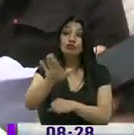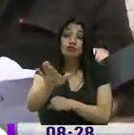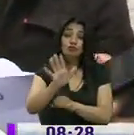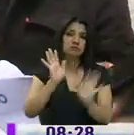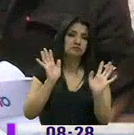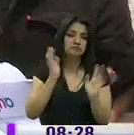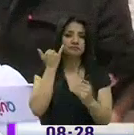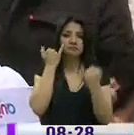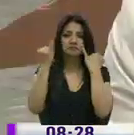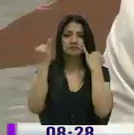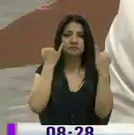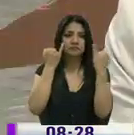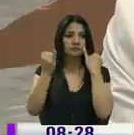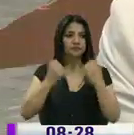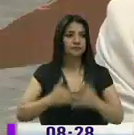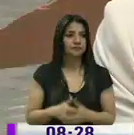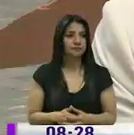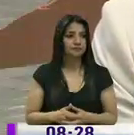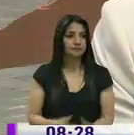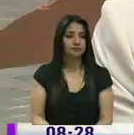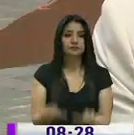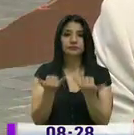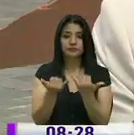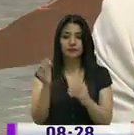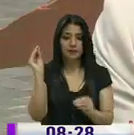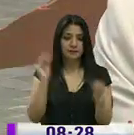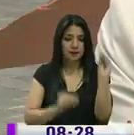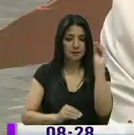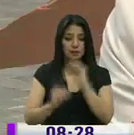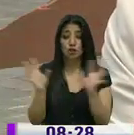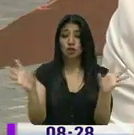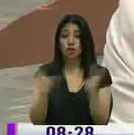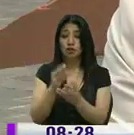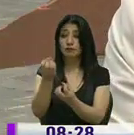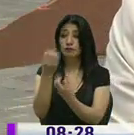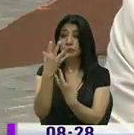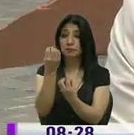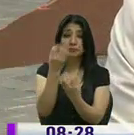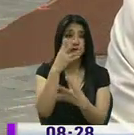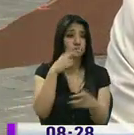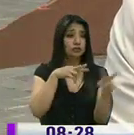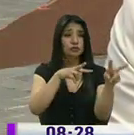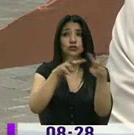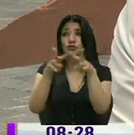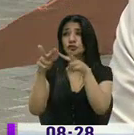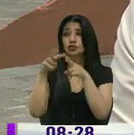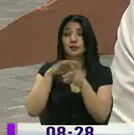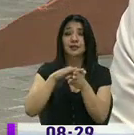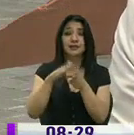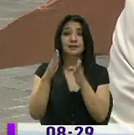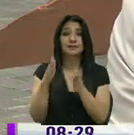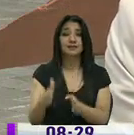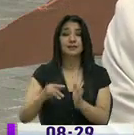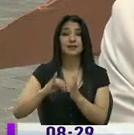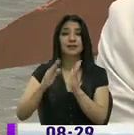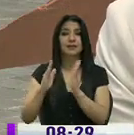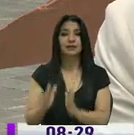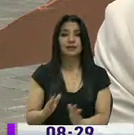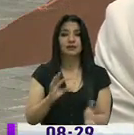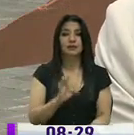surgiendo en este trayecto es la fase de levantamiento hoy fue muy importante nos invita el arquitecto fernando carrión a los